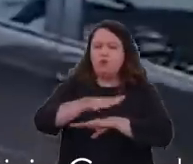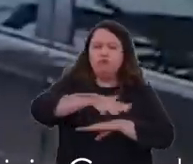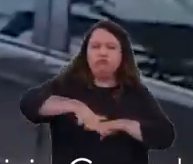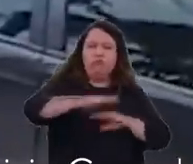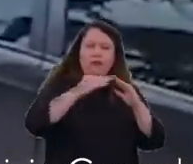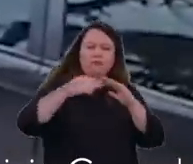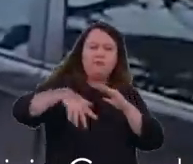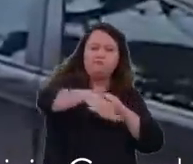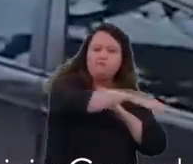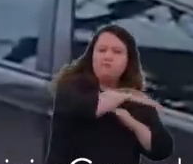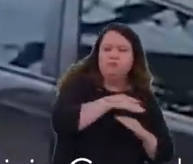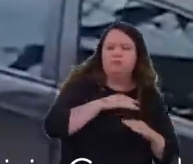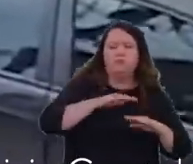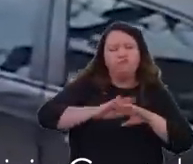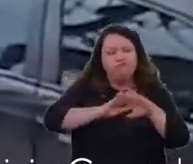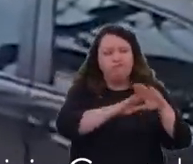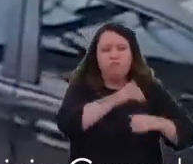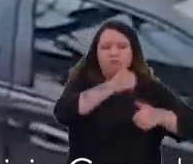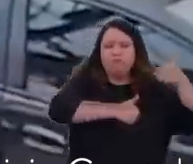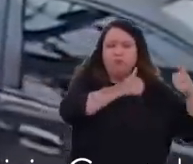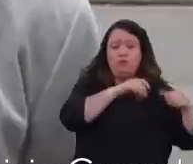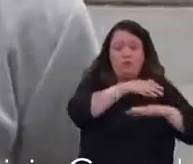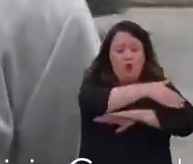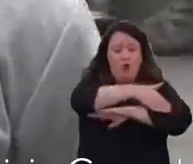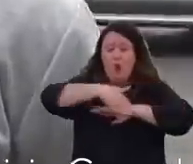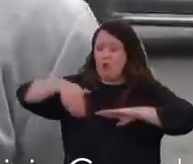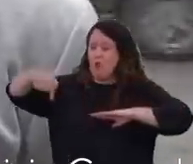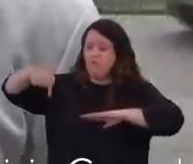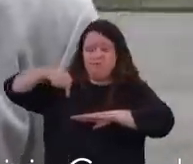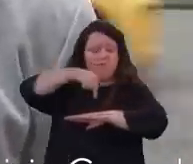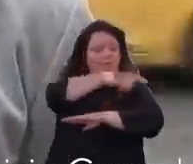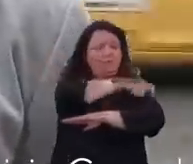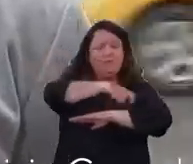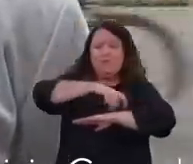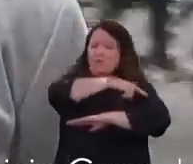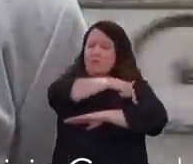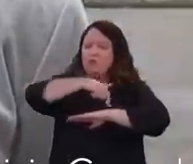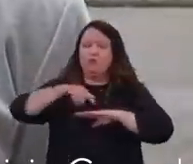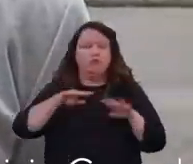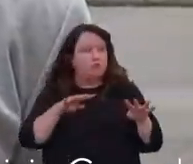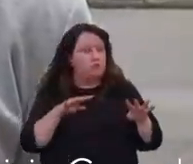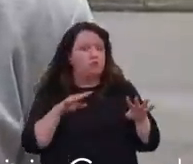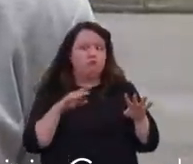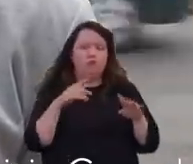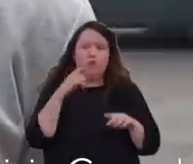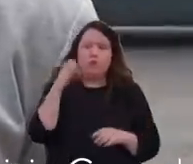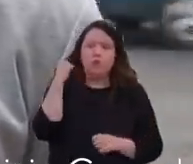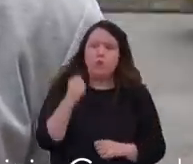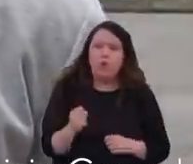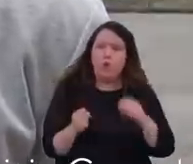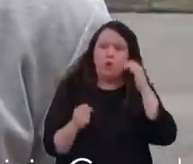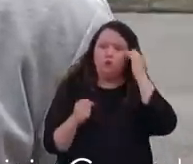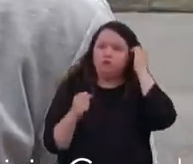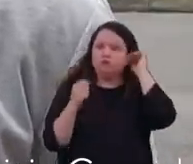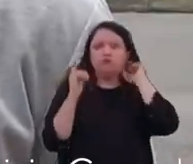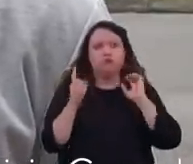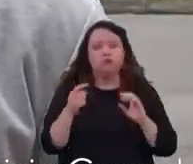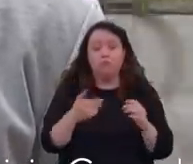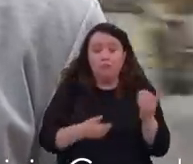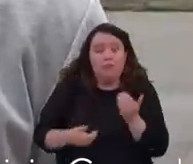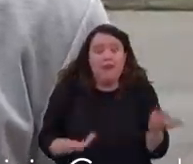a las autoridades. La cuadra entera, hermano. Todo el mundo quedó en shock porque es un